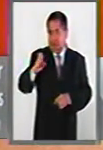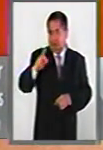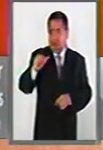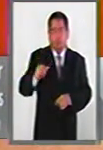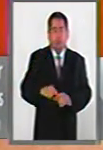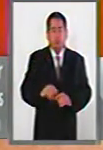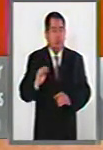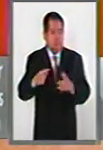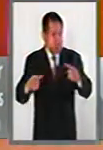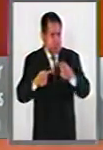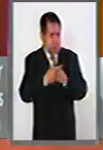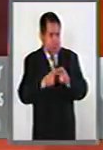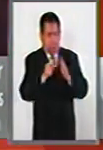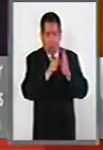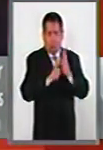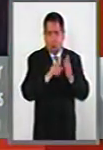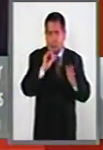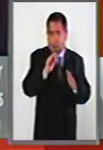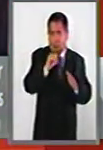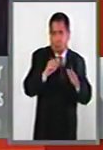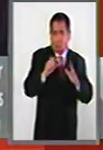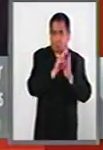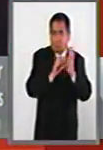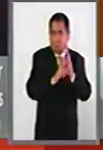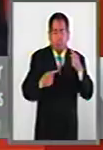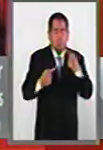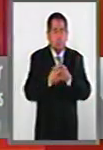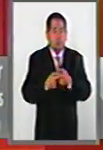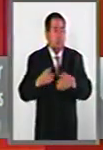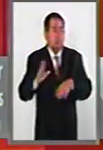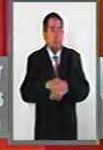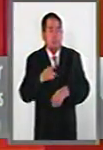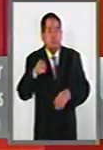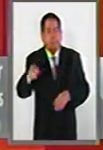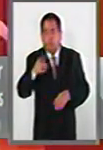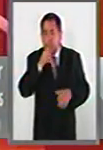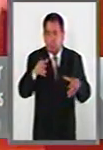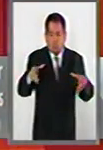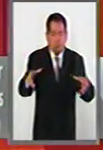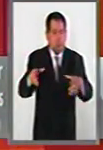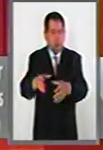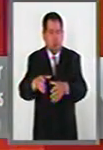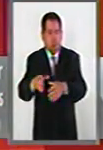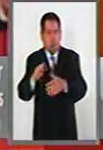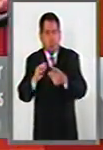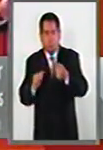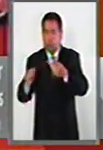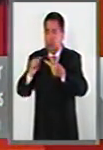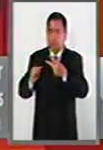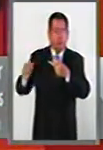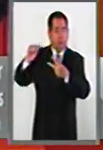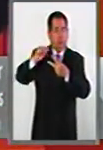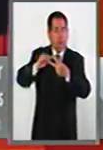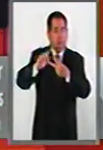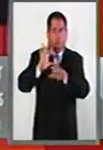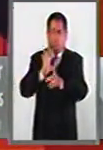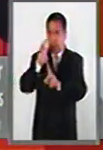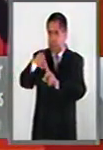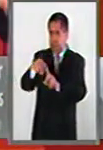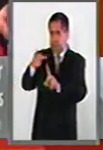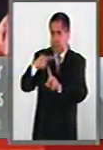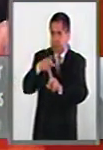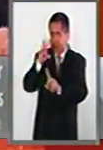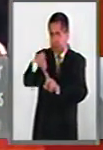del artículo 49 de la Constitución, porque no pueden reunirse funciones de más de dos poderes en una